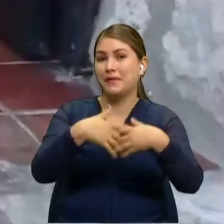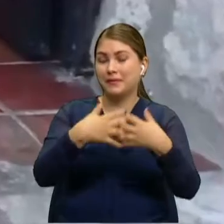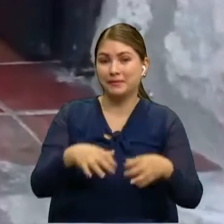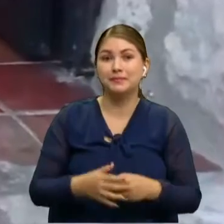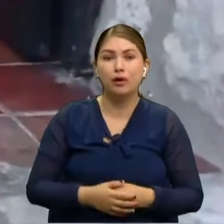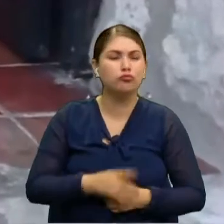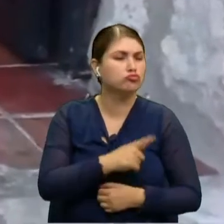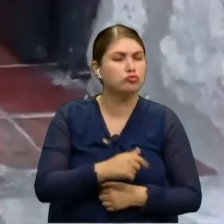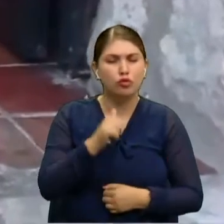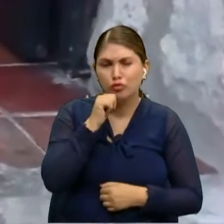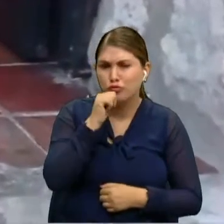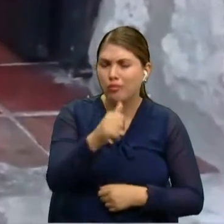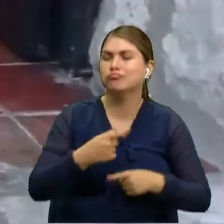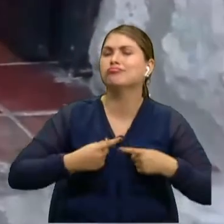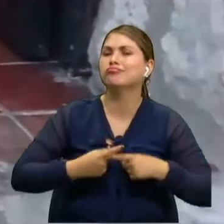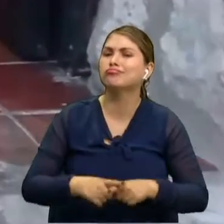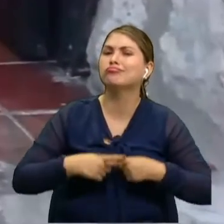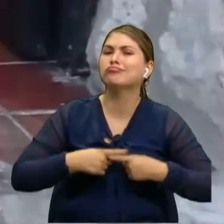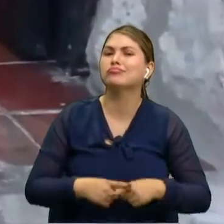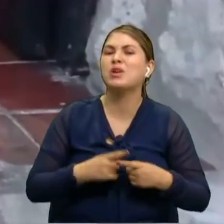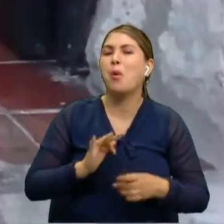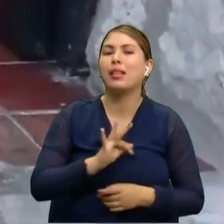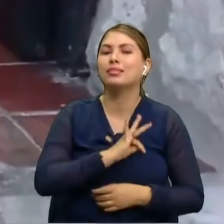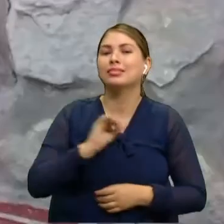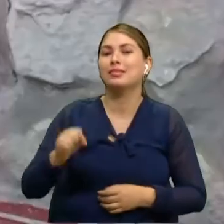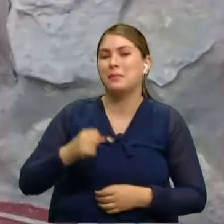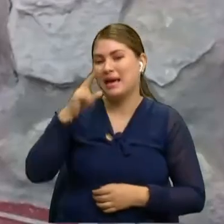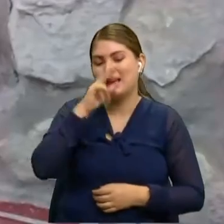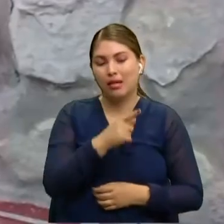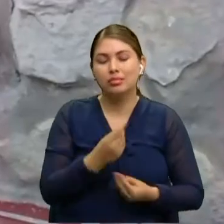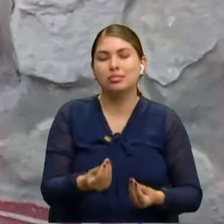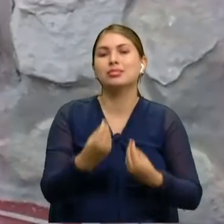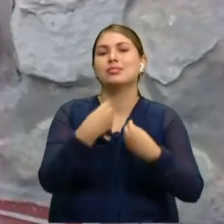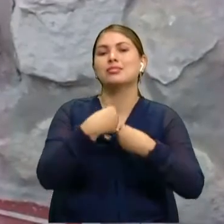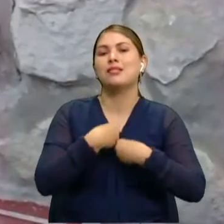Todos los días Doña María teje, una terapia, como dice su hija, que le ha dado larga vida.